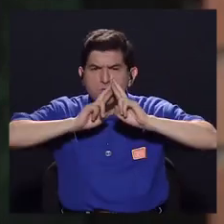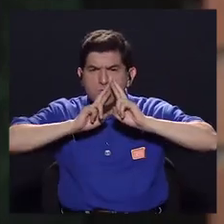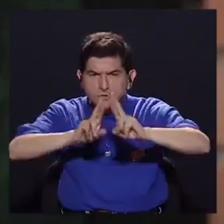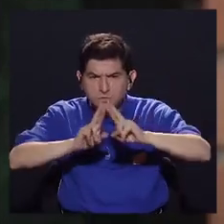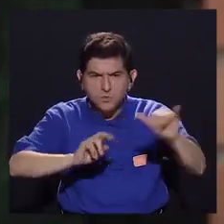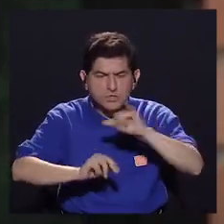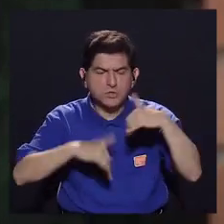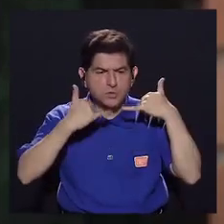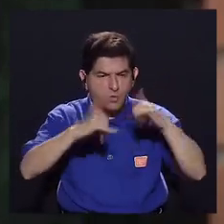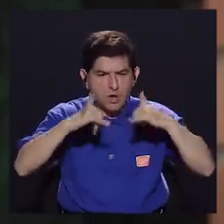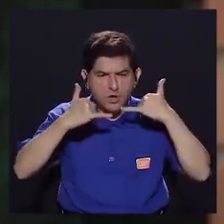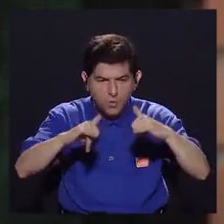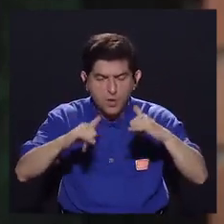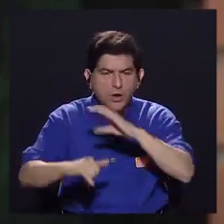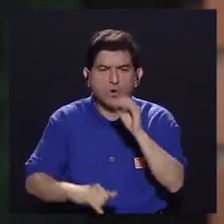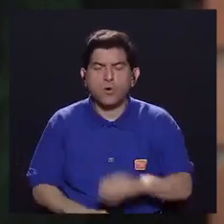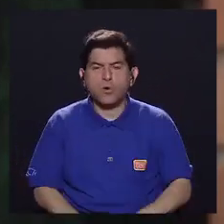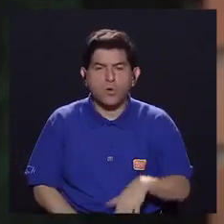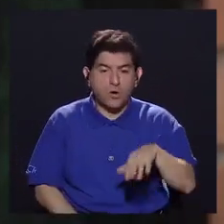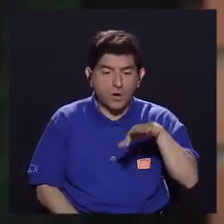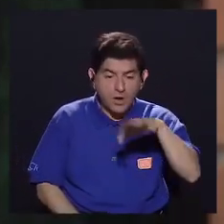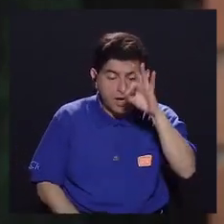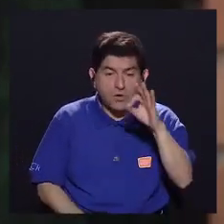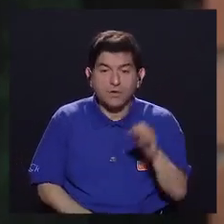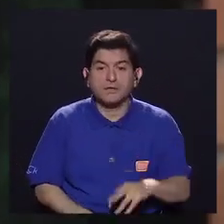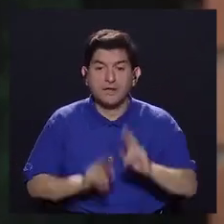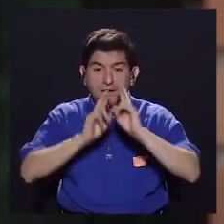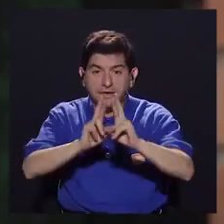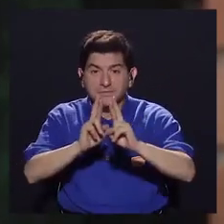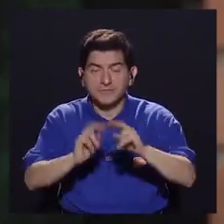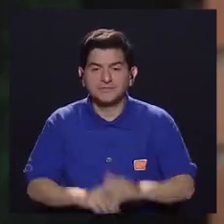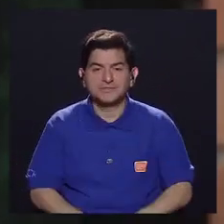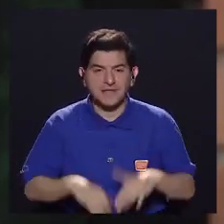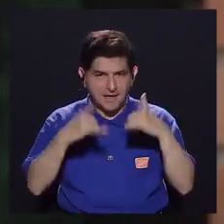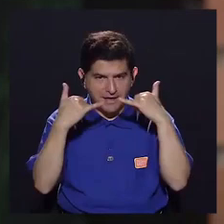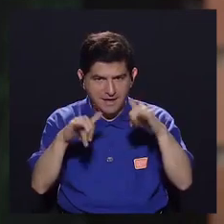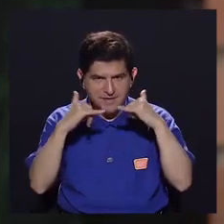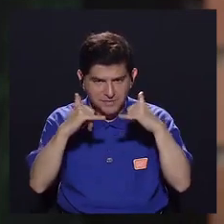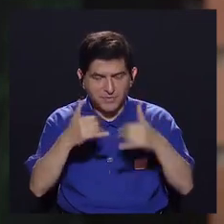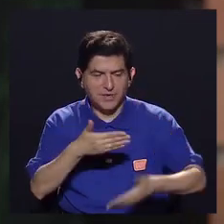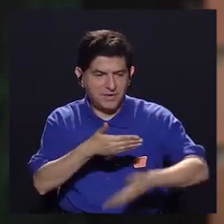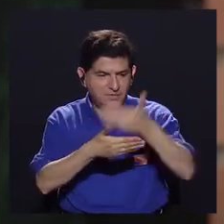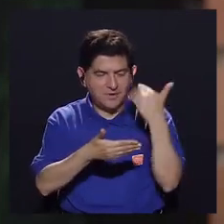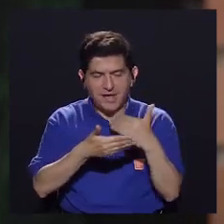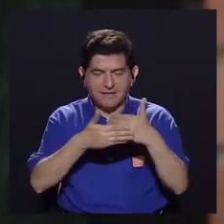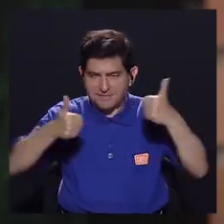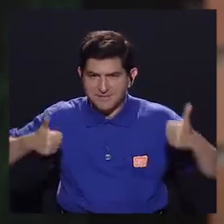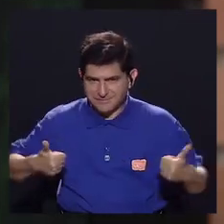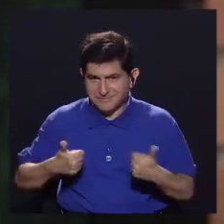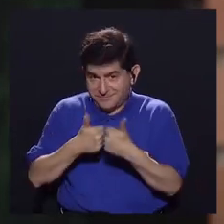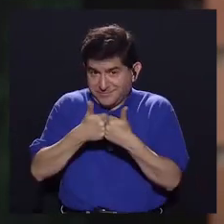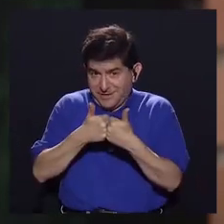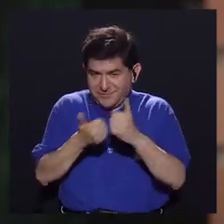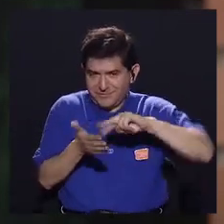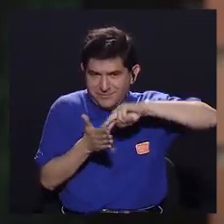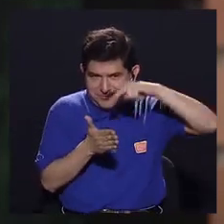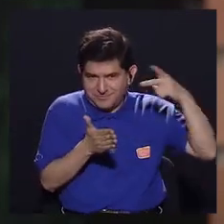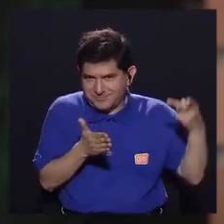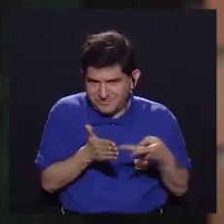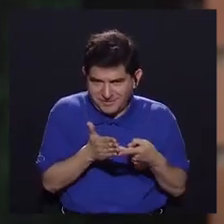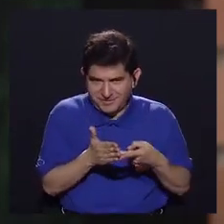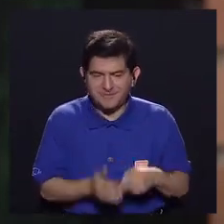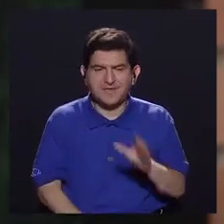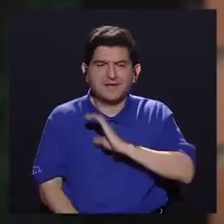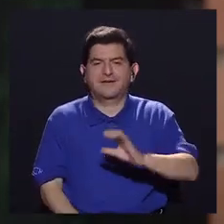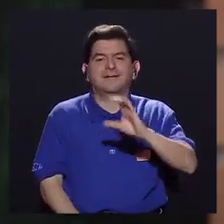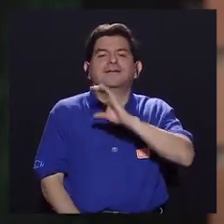esa respuesta como si fuese un juego o fuese una adivinanza. Entonces, ese reto que te hablaba hace un rato, me refería